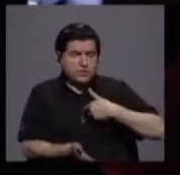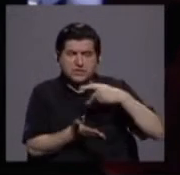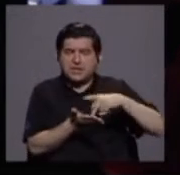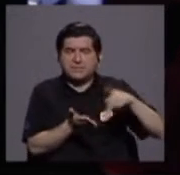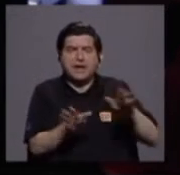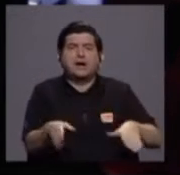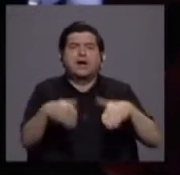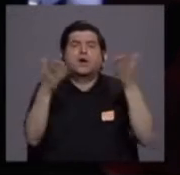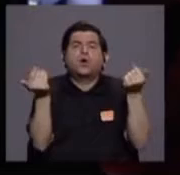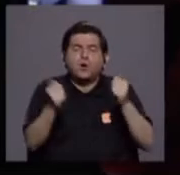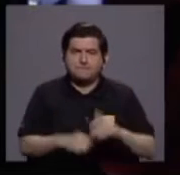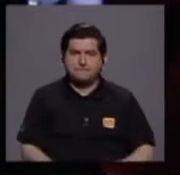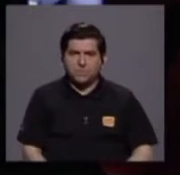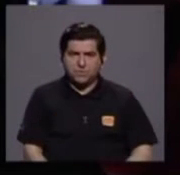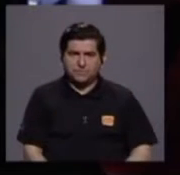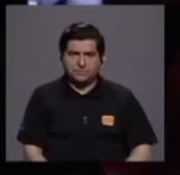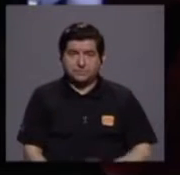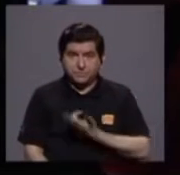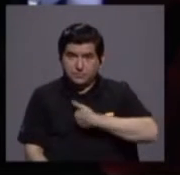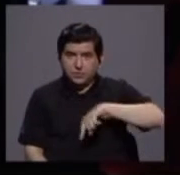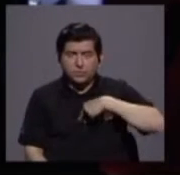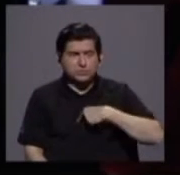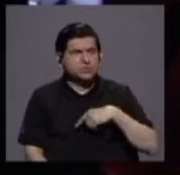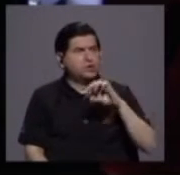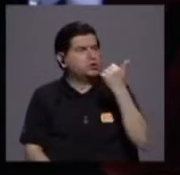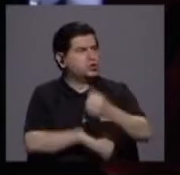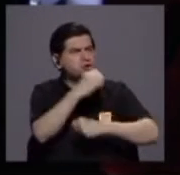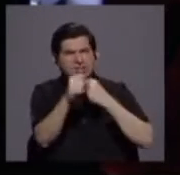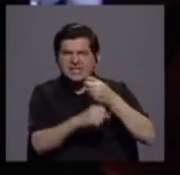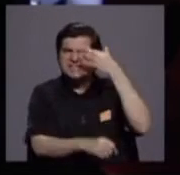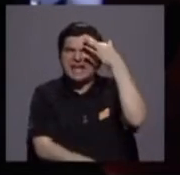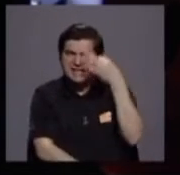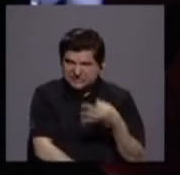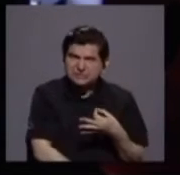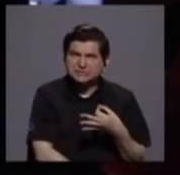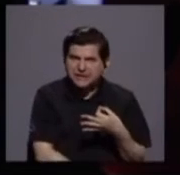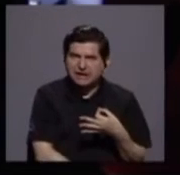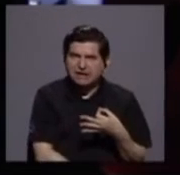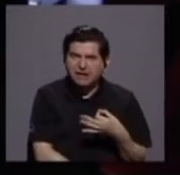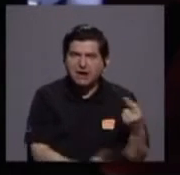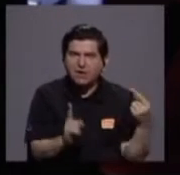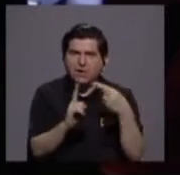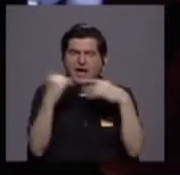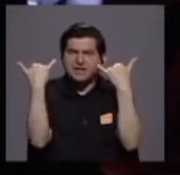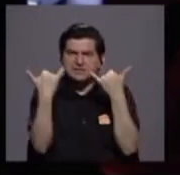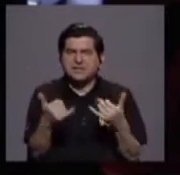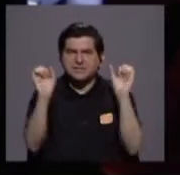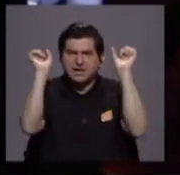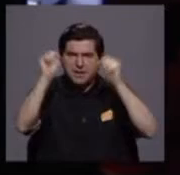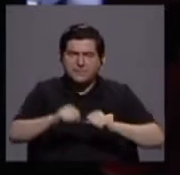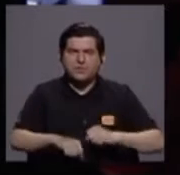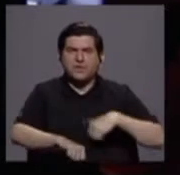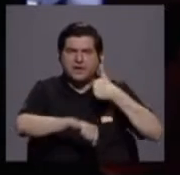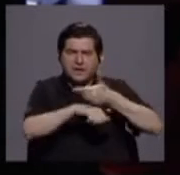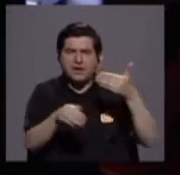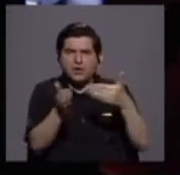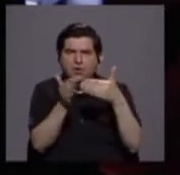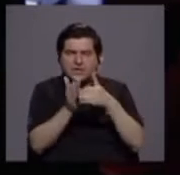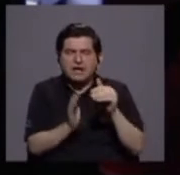pagar, pasamos, creo que una década, ¿verdad, Fernando? Fue que hasta que se logró restablecer